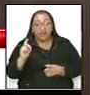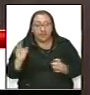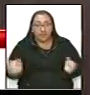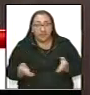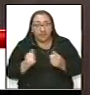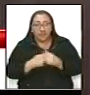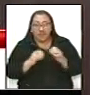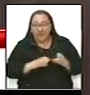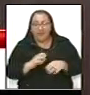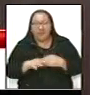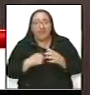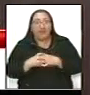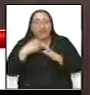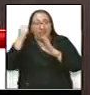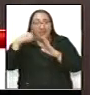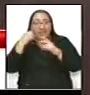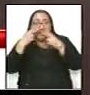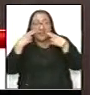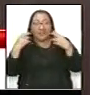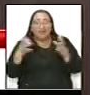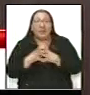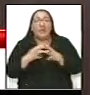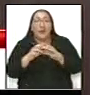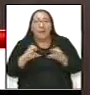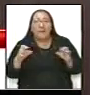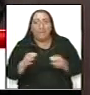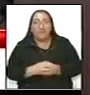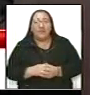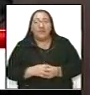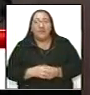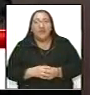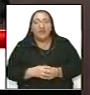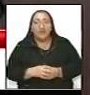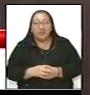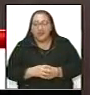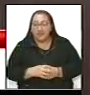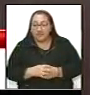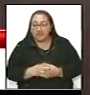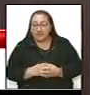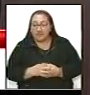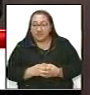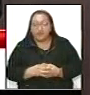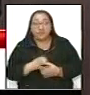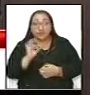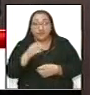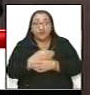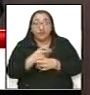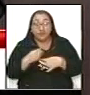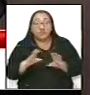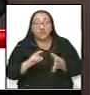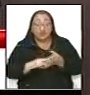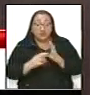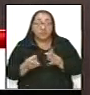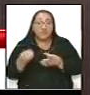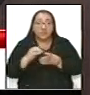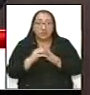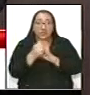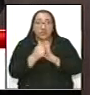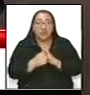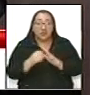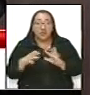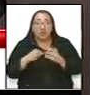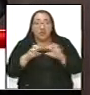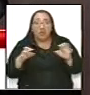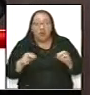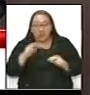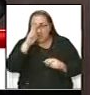las actividades o la cine indígena originario de los pueblos de nuestra Sierra Central. En esta misma línea, ya está en agenda, bueno, el día de hoy en el